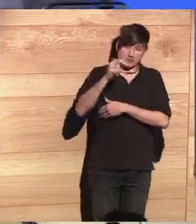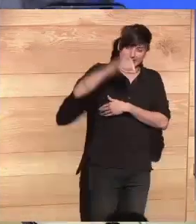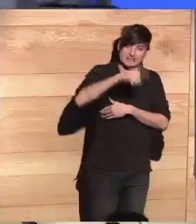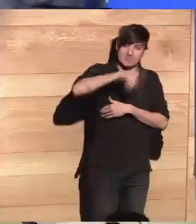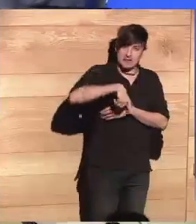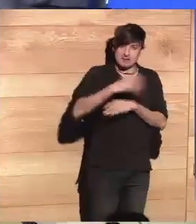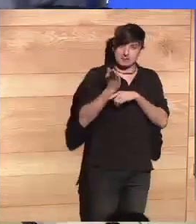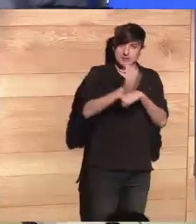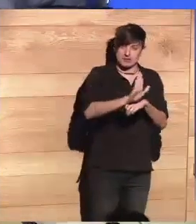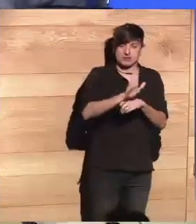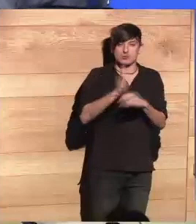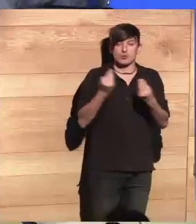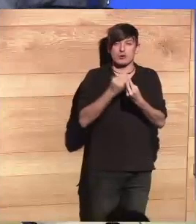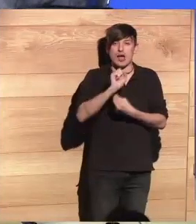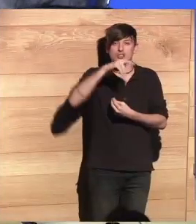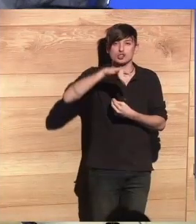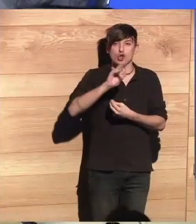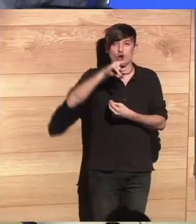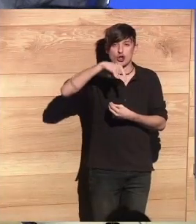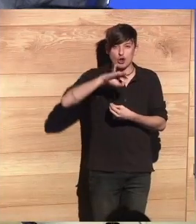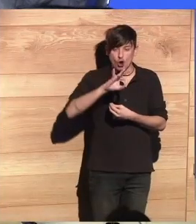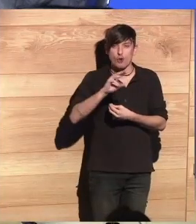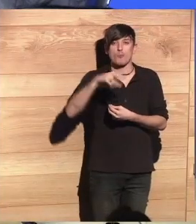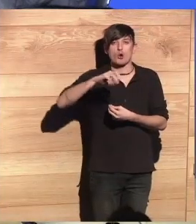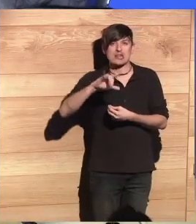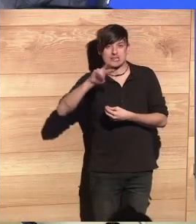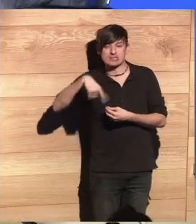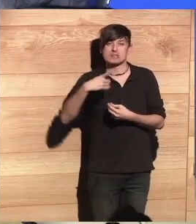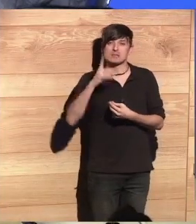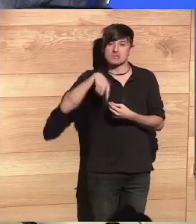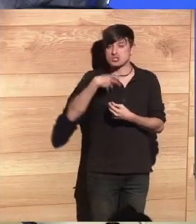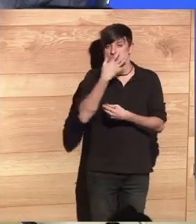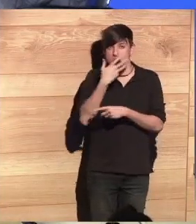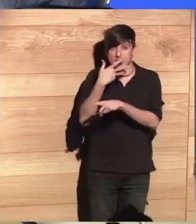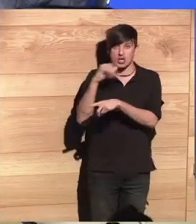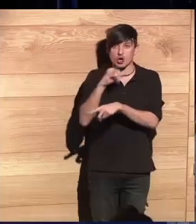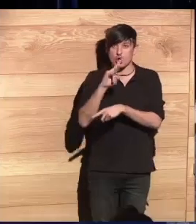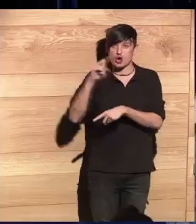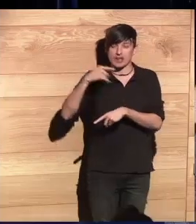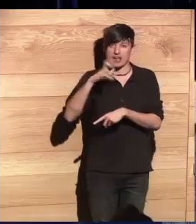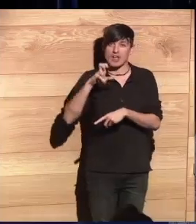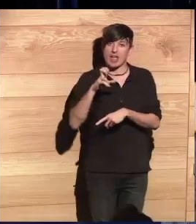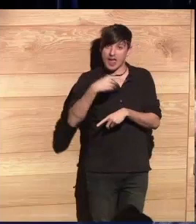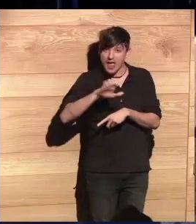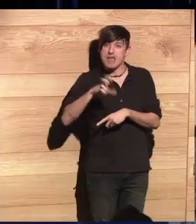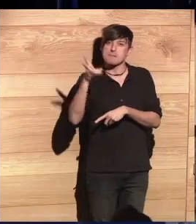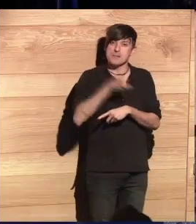con Antonio Moyo Molina, y entre tanto conocí a Jorge, vino a Granada a hacer un concierto precioso a nuestro